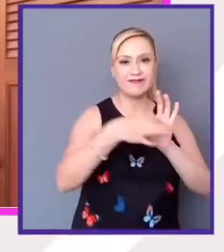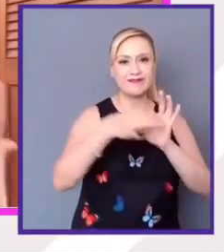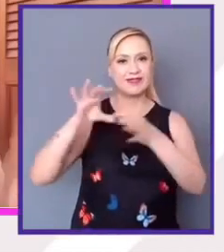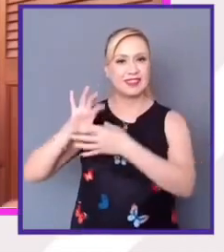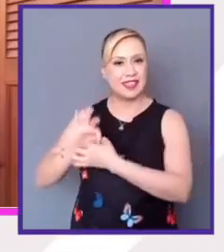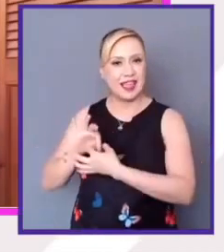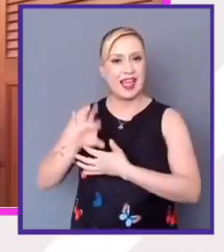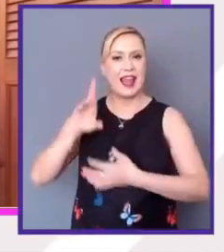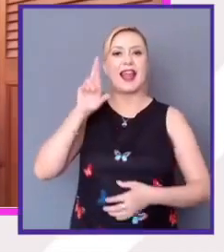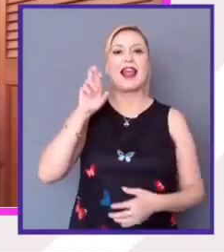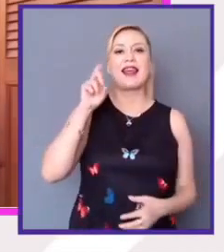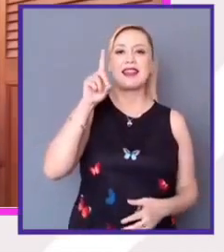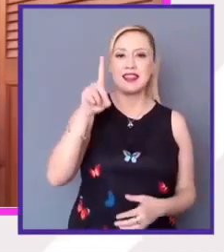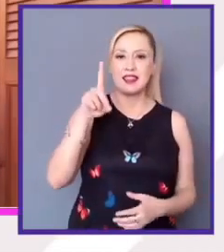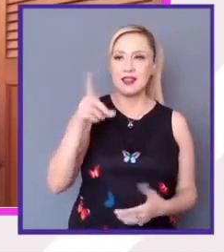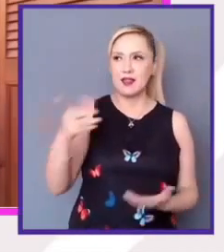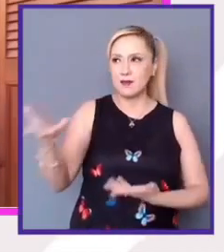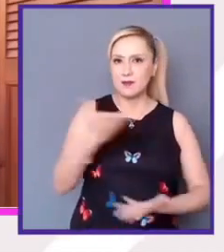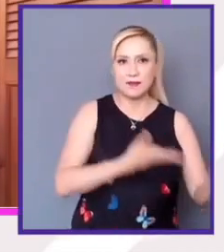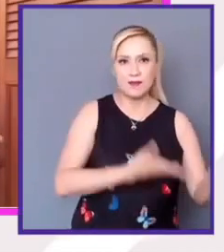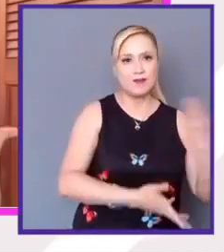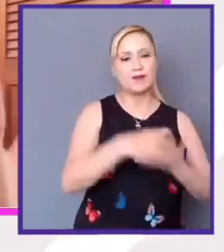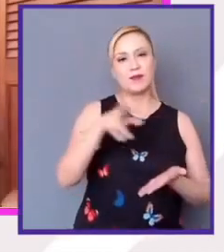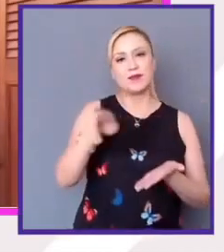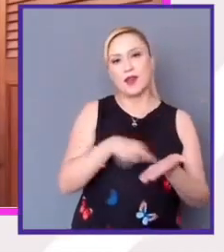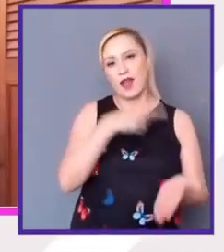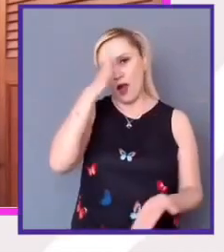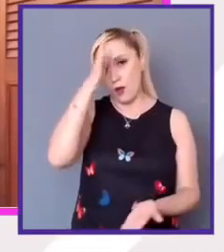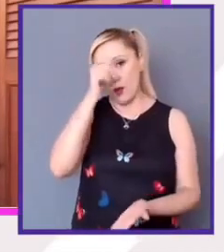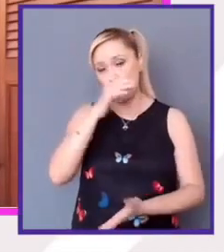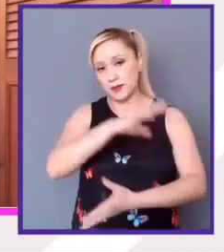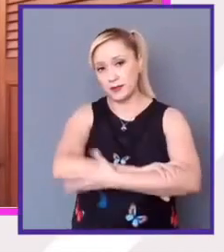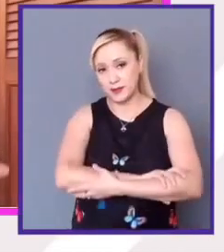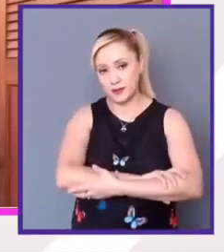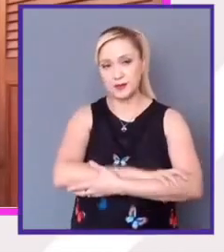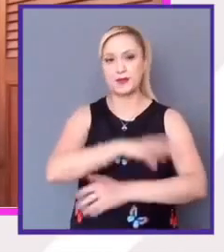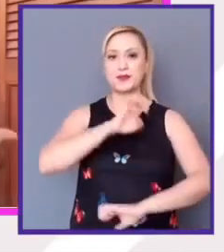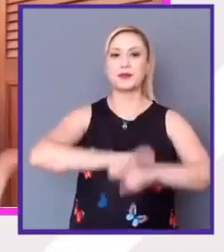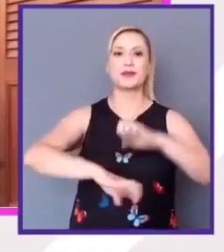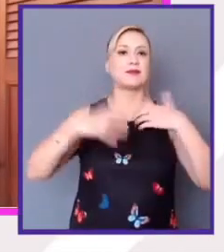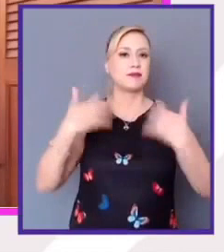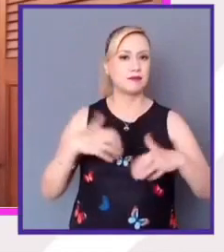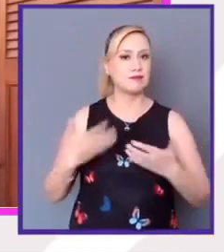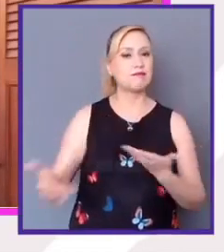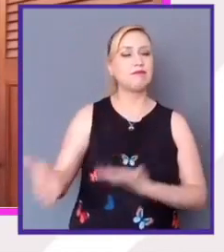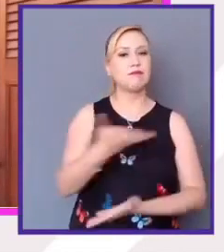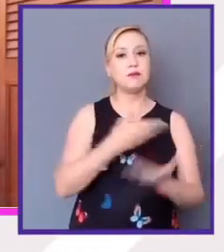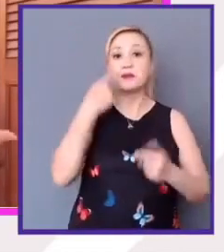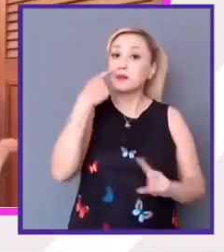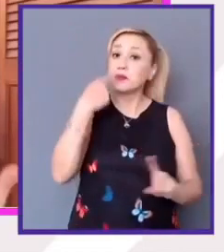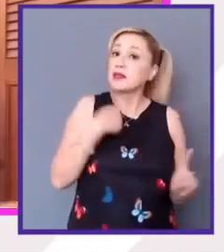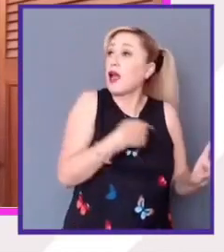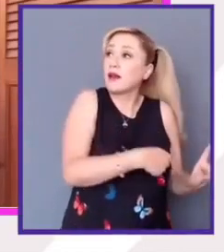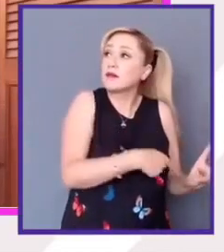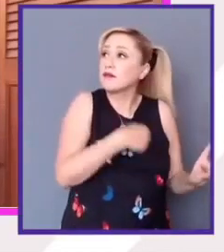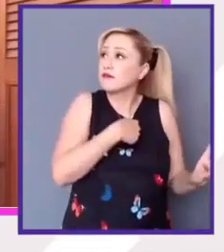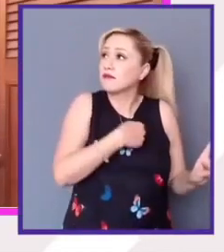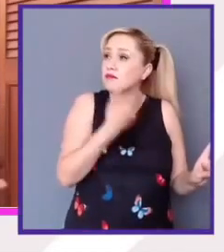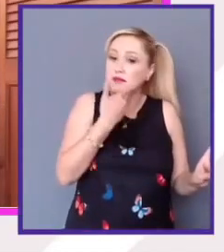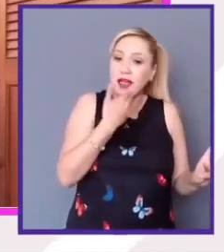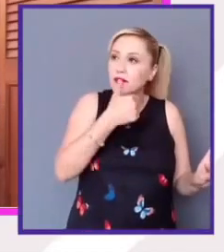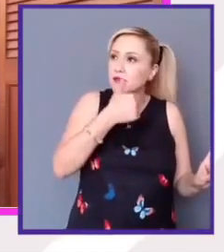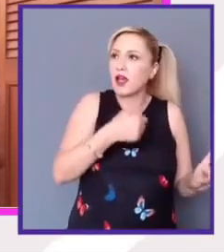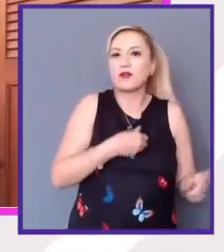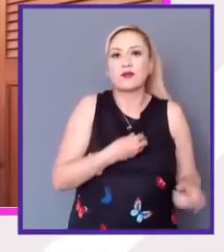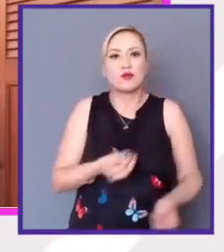que permite la firma de un acuerdo de empresas antirracistas, ¿no? El intercambio de buenas prácticas, el intercambio